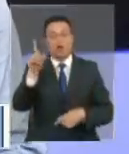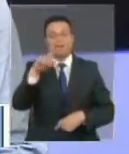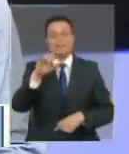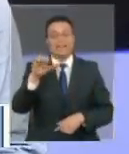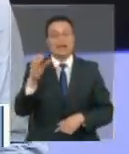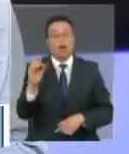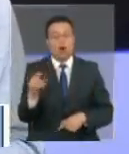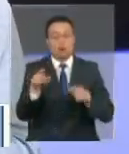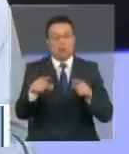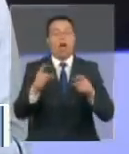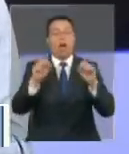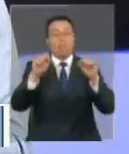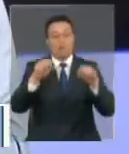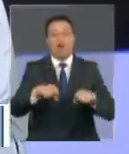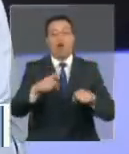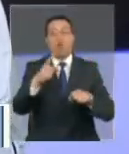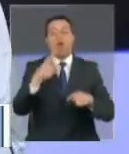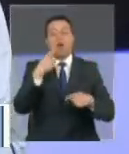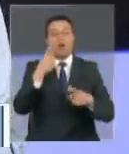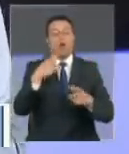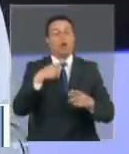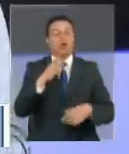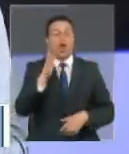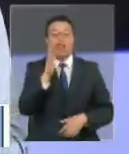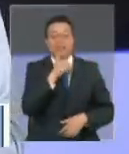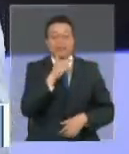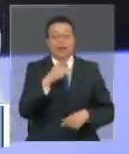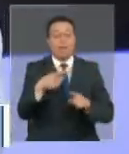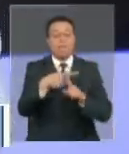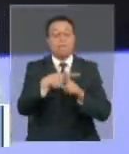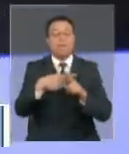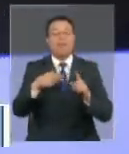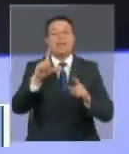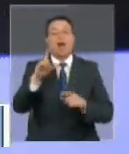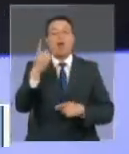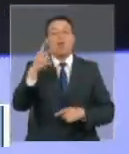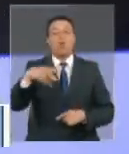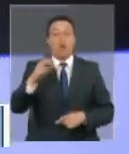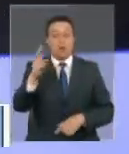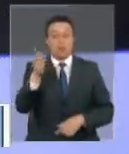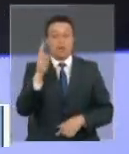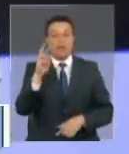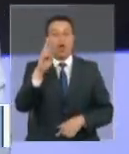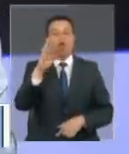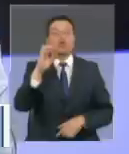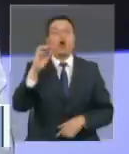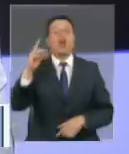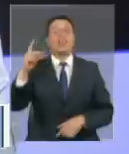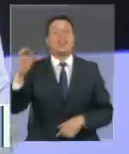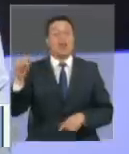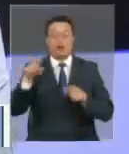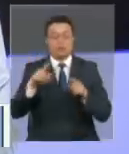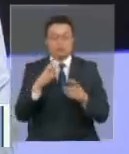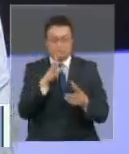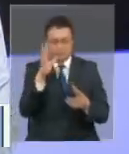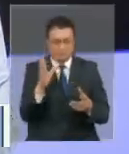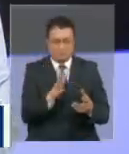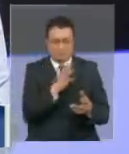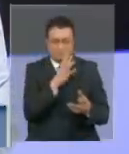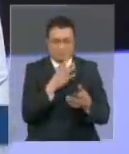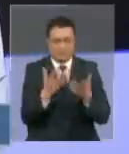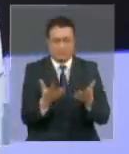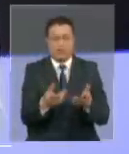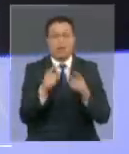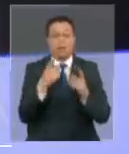aprobar una ordenanza en la comuna donde no tenemos media luna, que prohíbe el rodeo, no tiene ningún sentido. Sí. En la comuna, además,